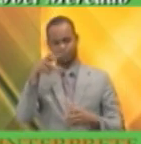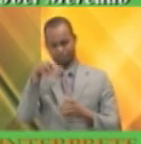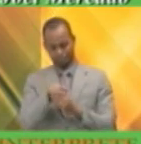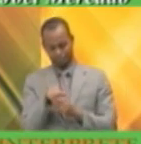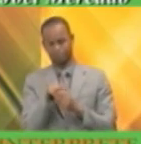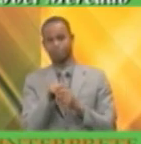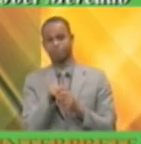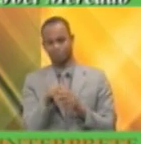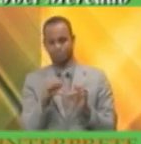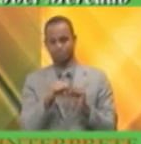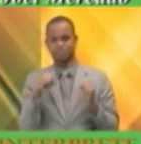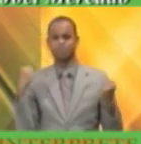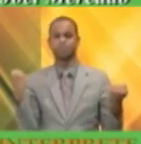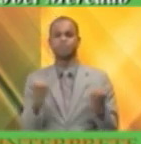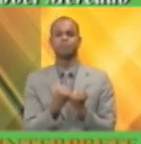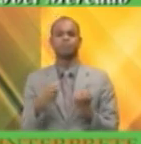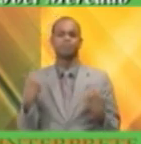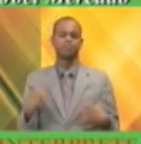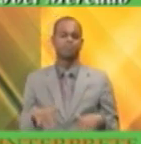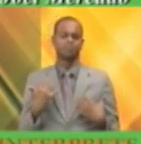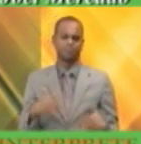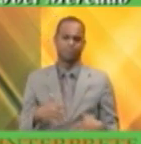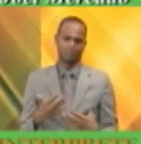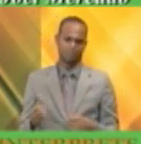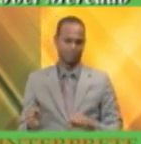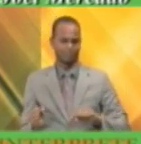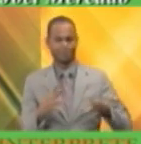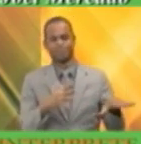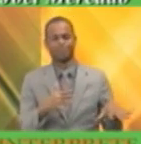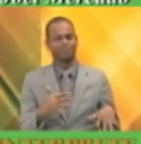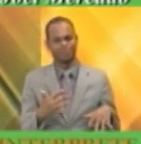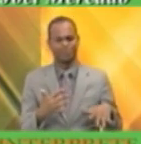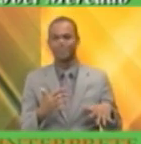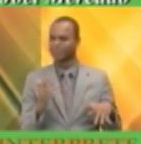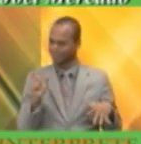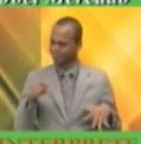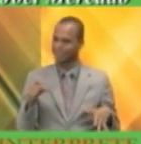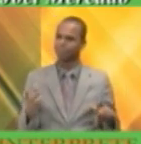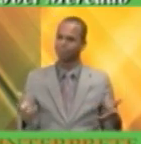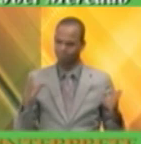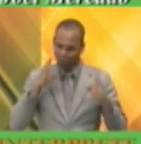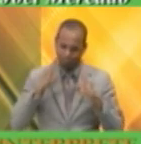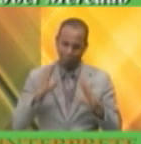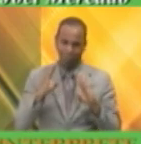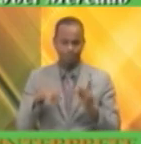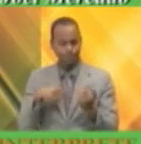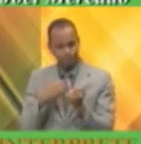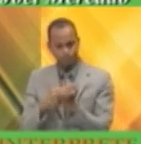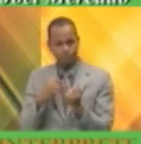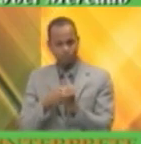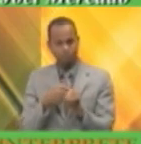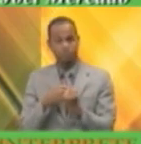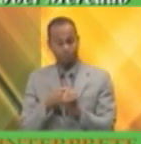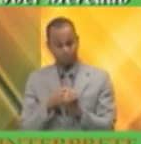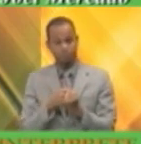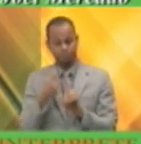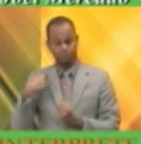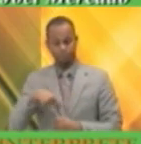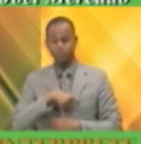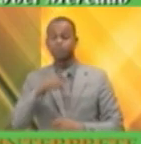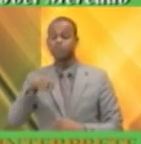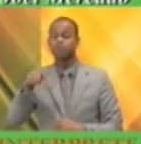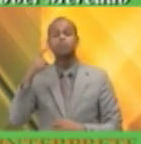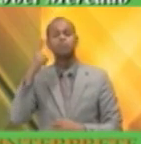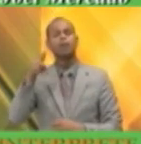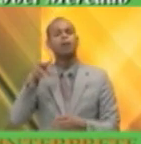esta sociedad y que no nos pueden tirar al mar, que tienen que darnos la atención que ameritamos como